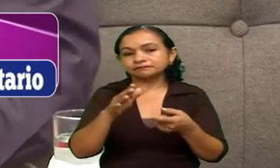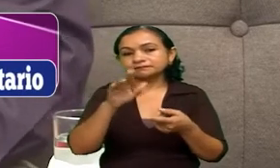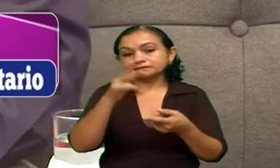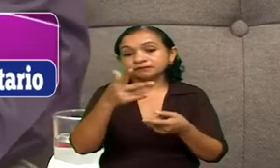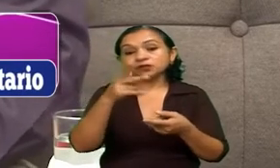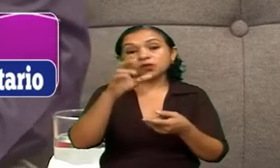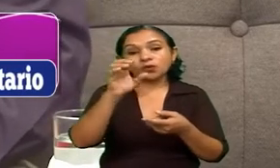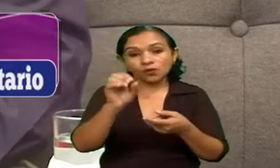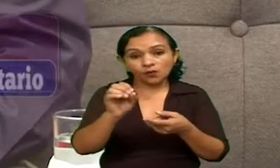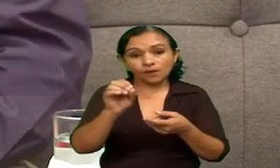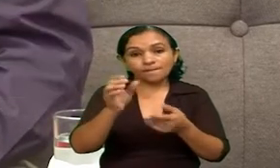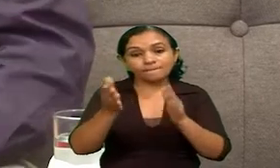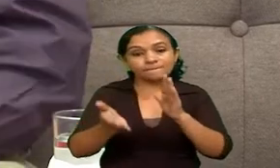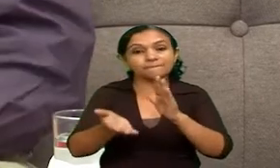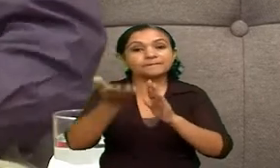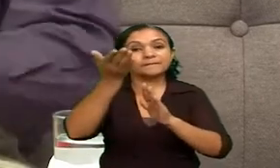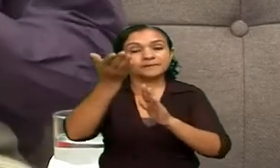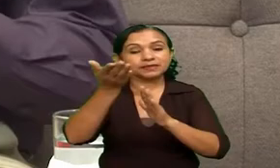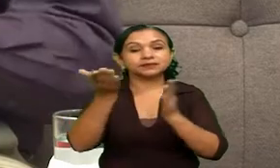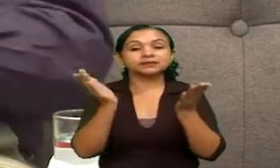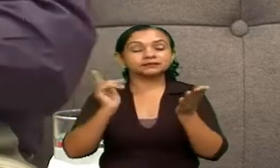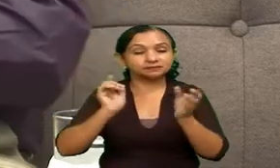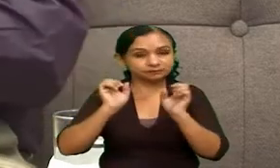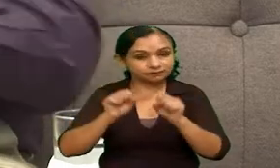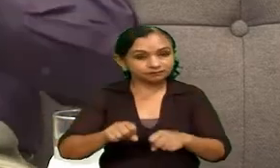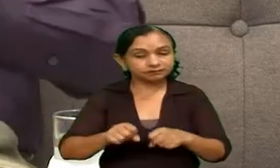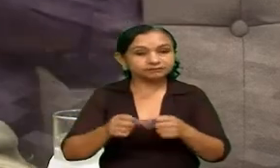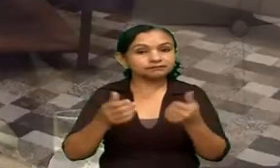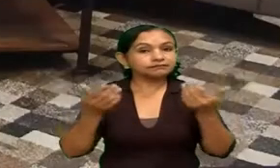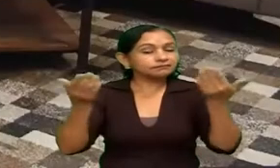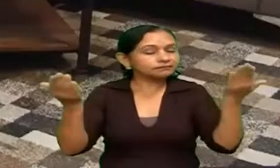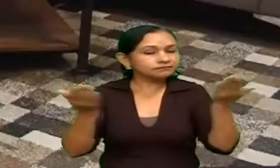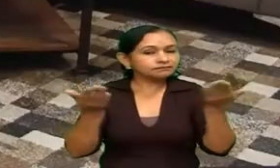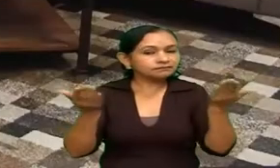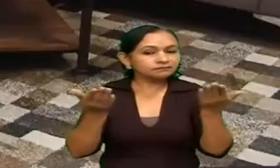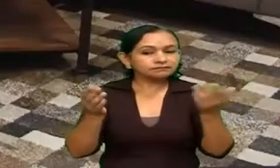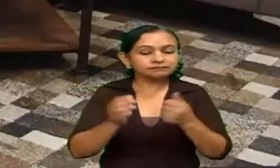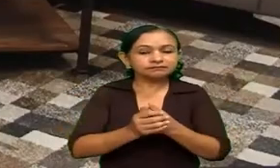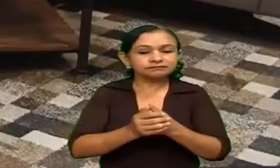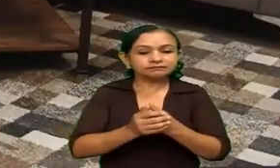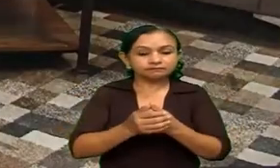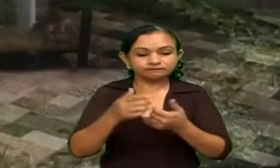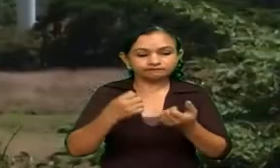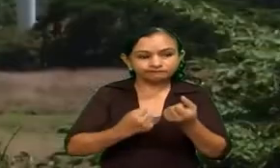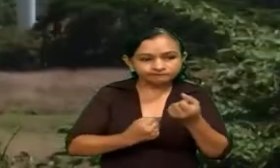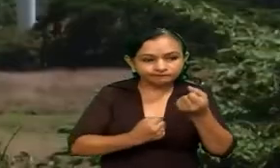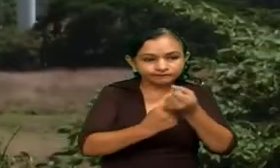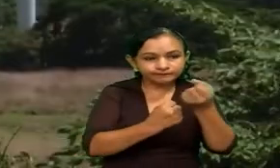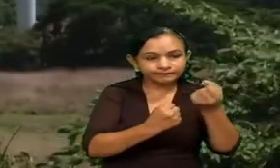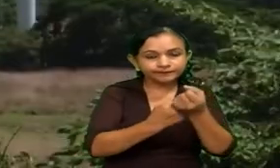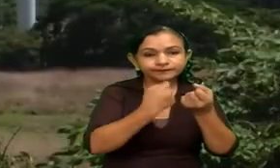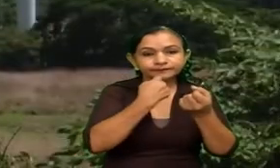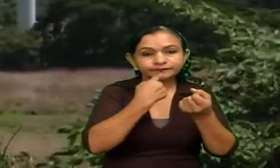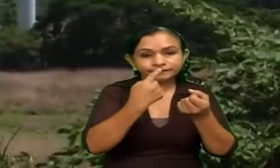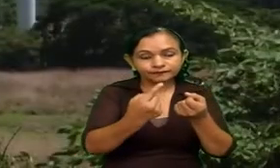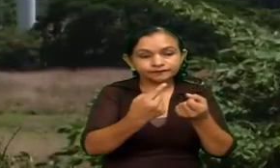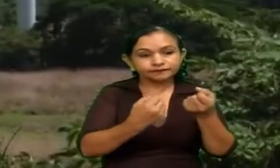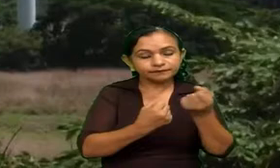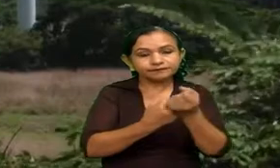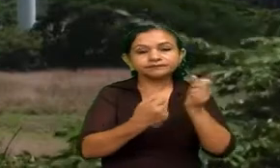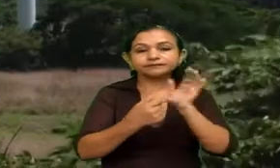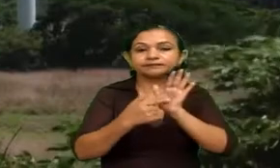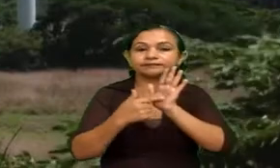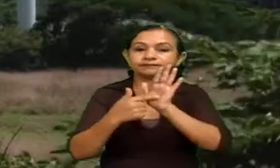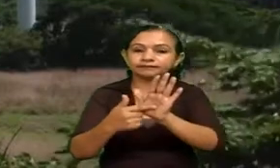80 megavatios. Wow. ¿Verdad? Pero entonces, ¿qué pasa? Nosotros fortalecemos, y ya te mencionaba, por